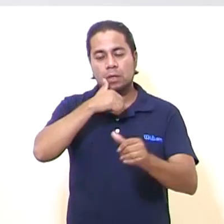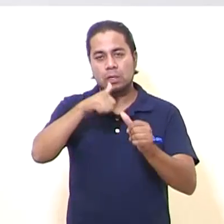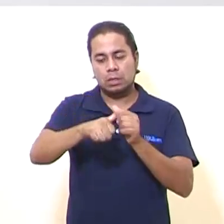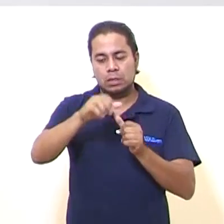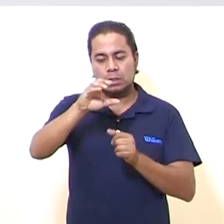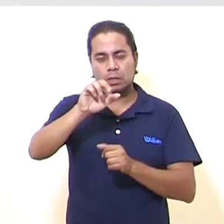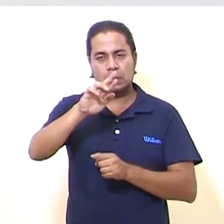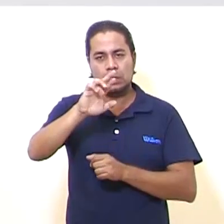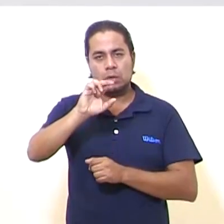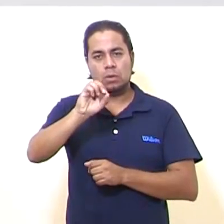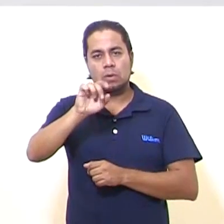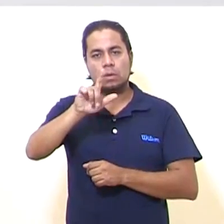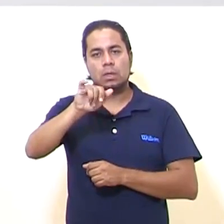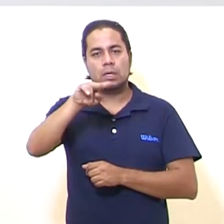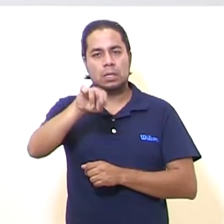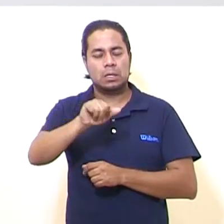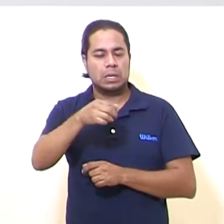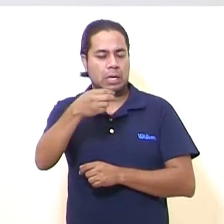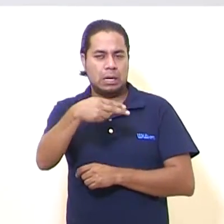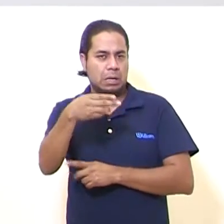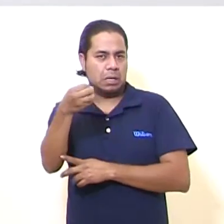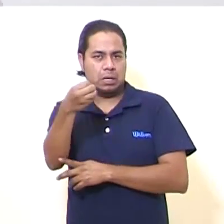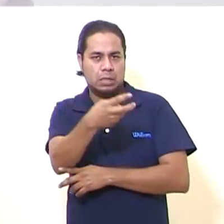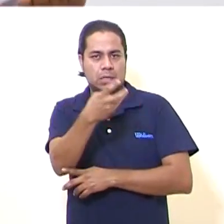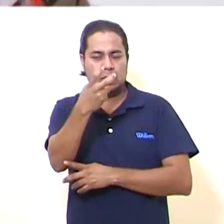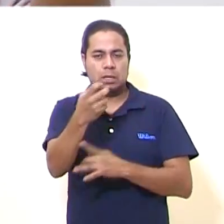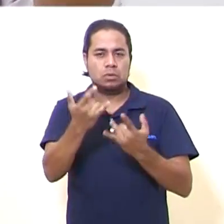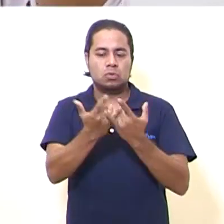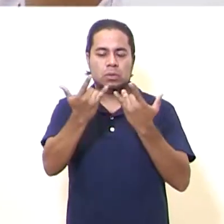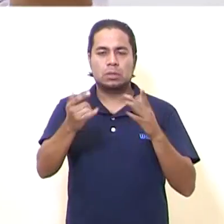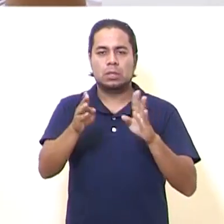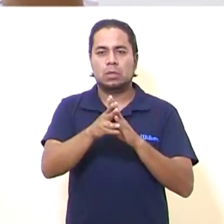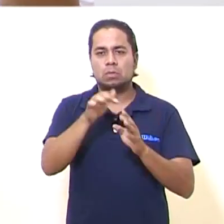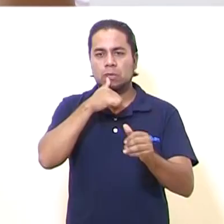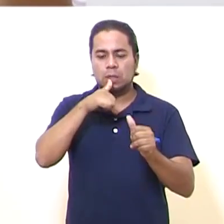Carolina. Y así es como tenemos la historia de las